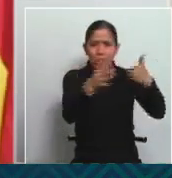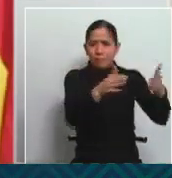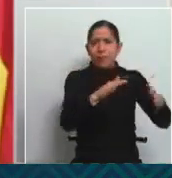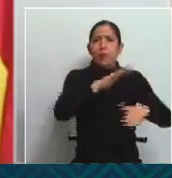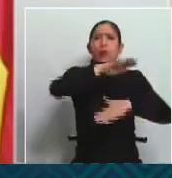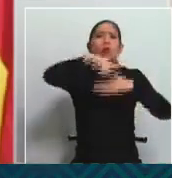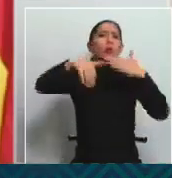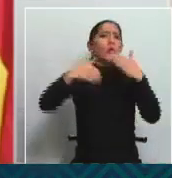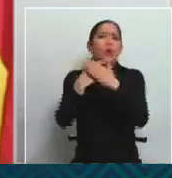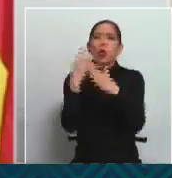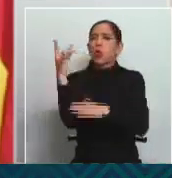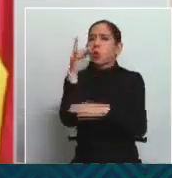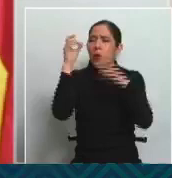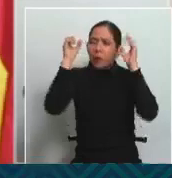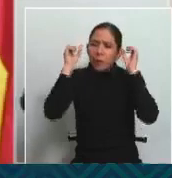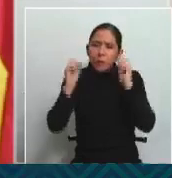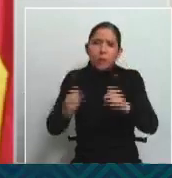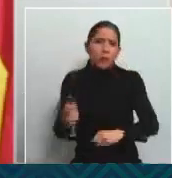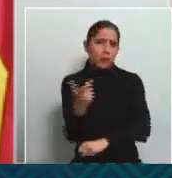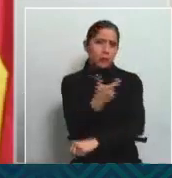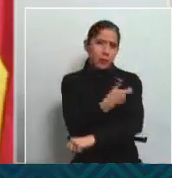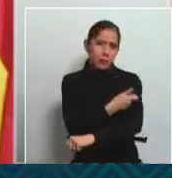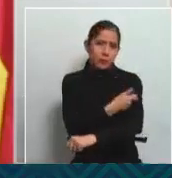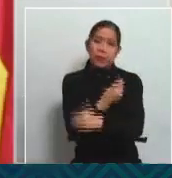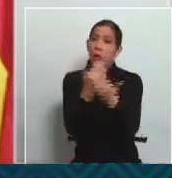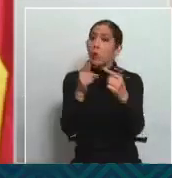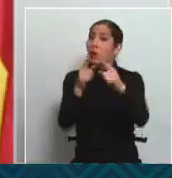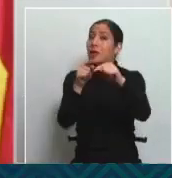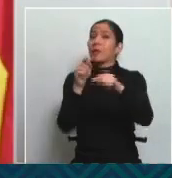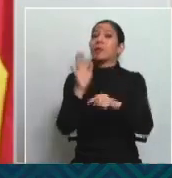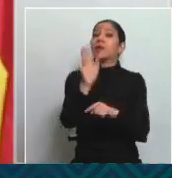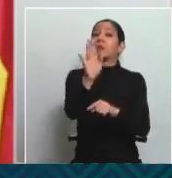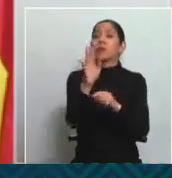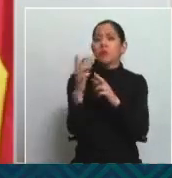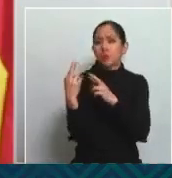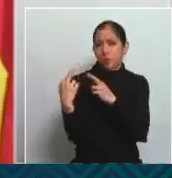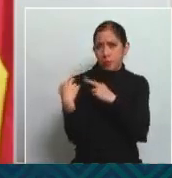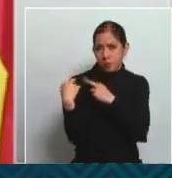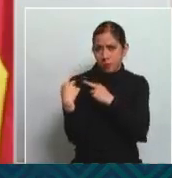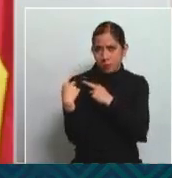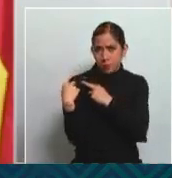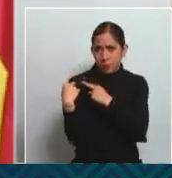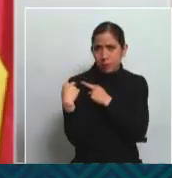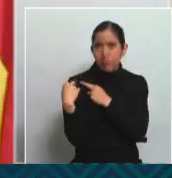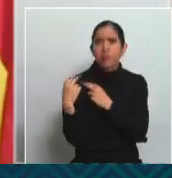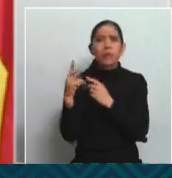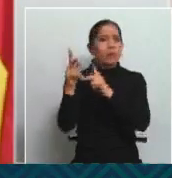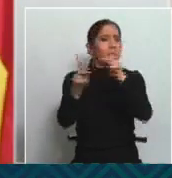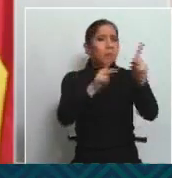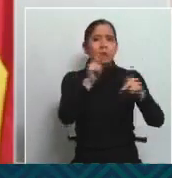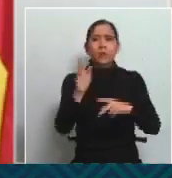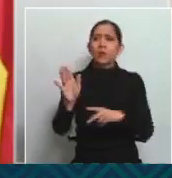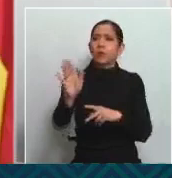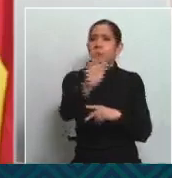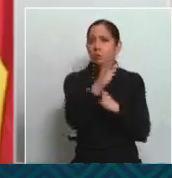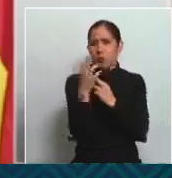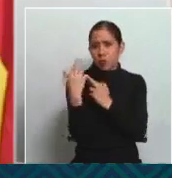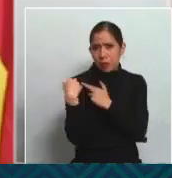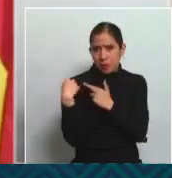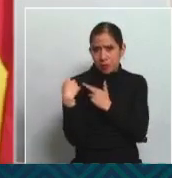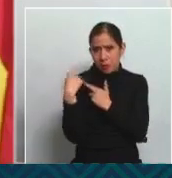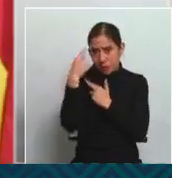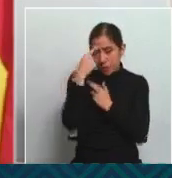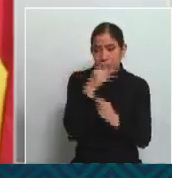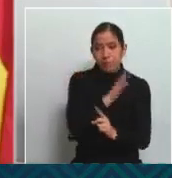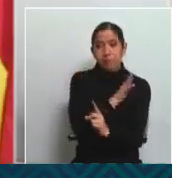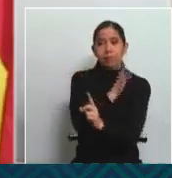todo boliviano y boliviana. Depende ahora de la responsabilidad de los ciudadanos a que podamos